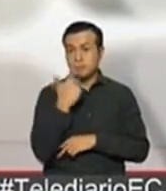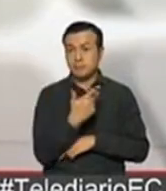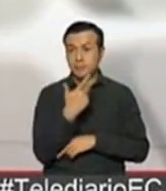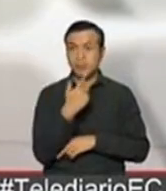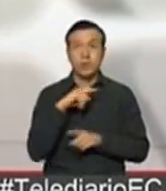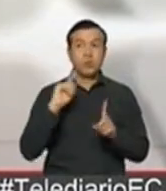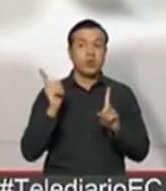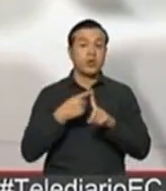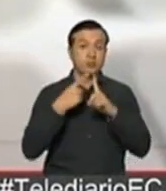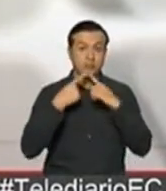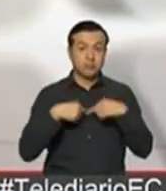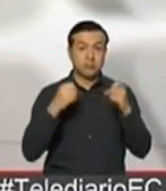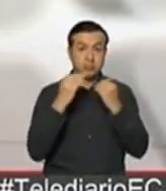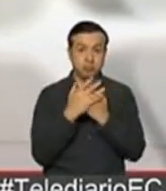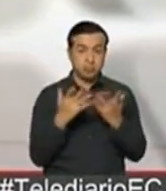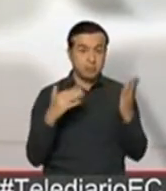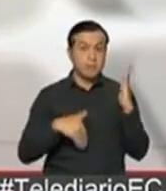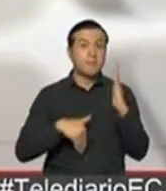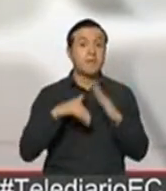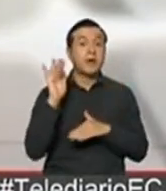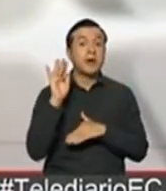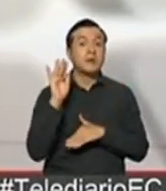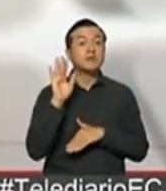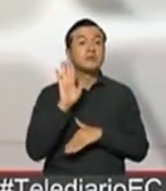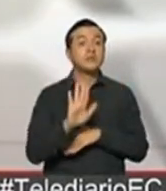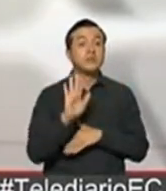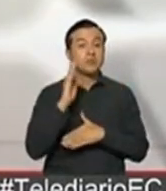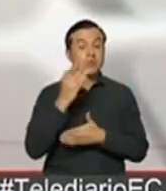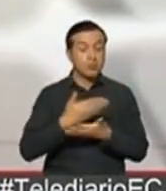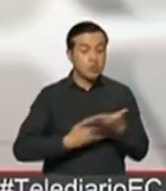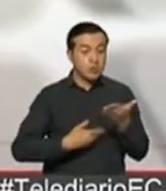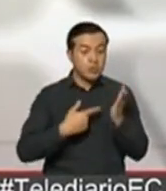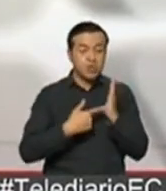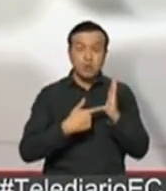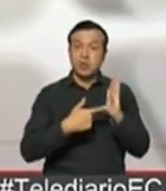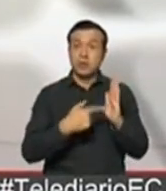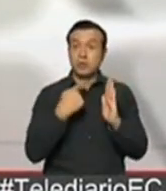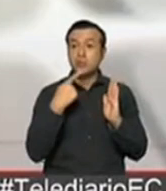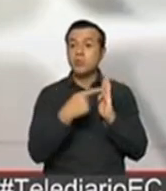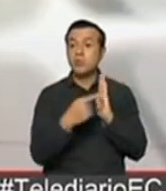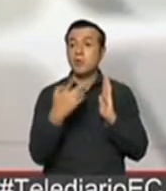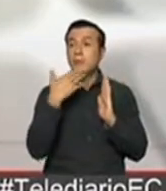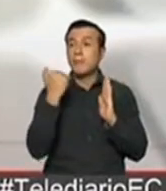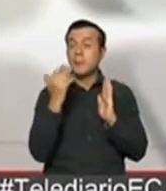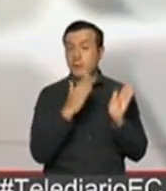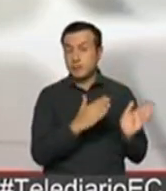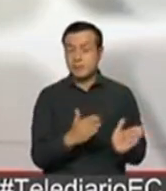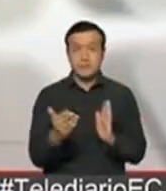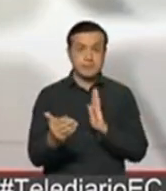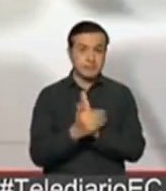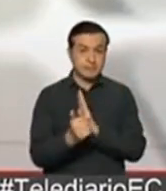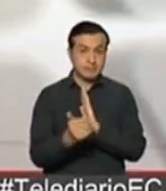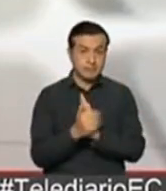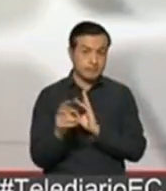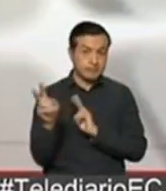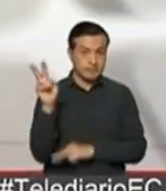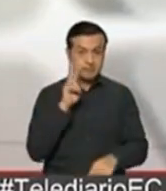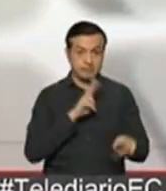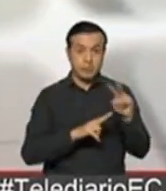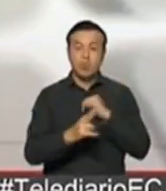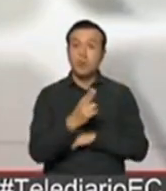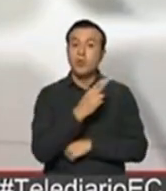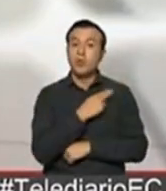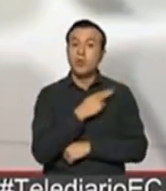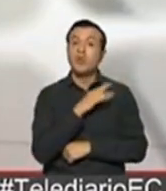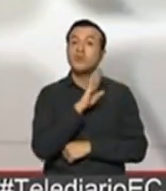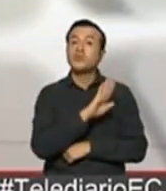publicar se trata sobre todo de que esa publicación exprese un mejoramiento de las capacidades de las universidades